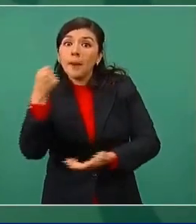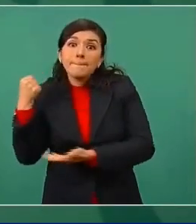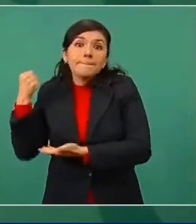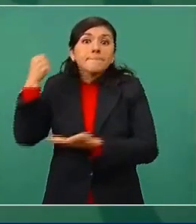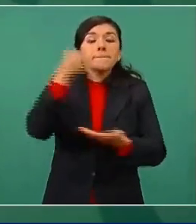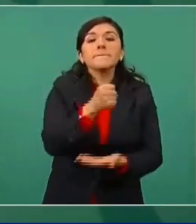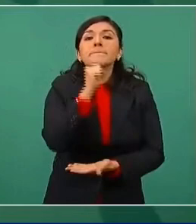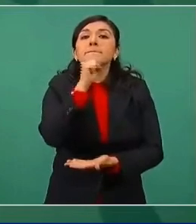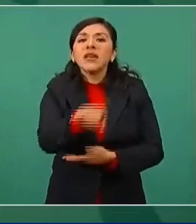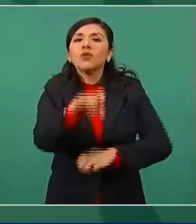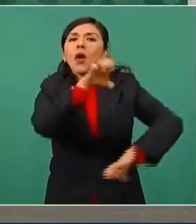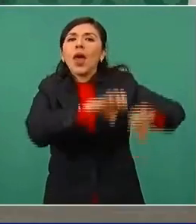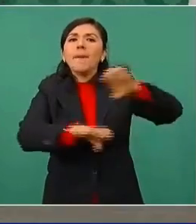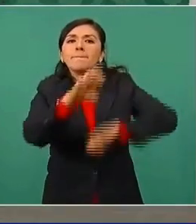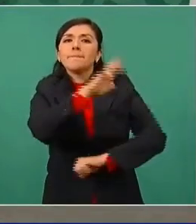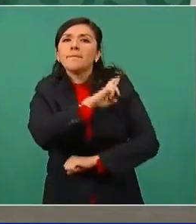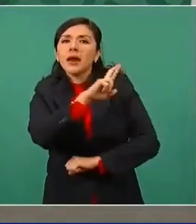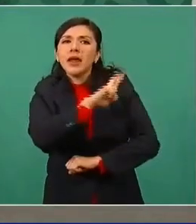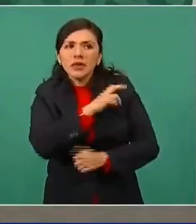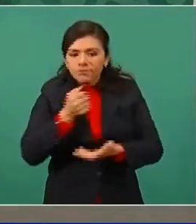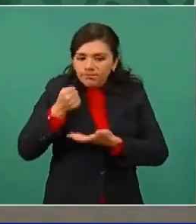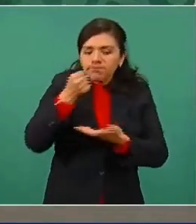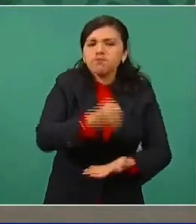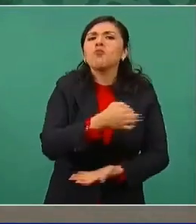por las empresas